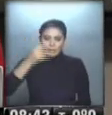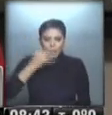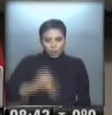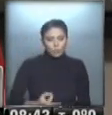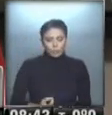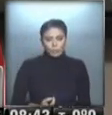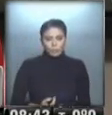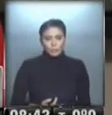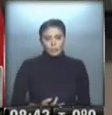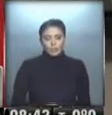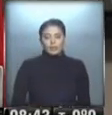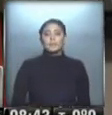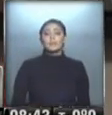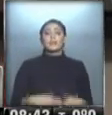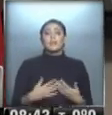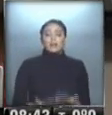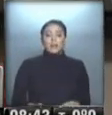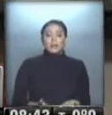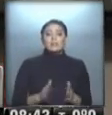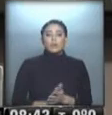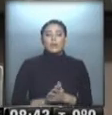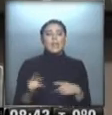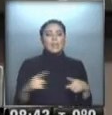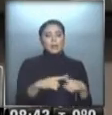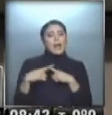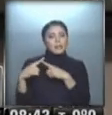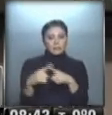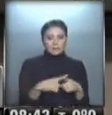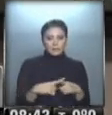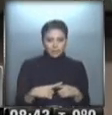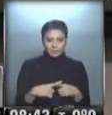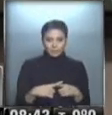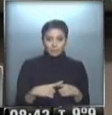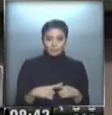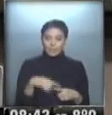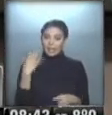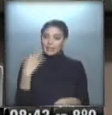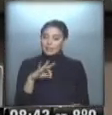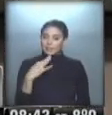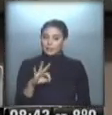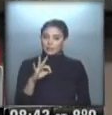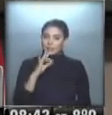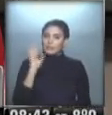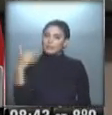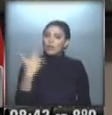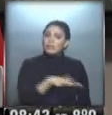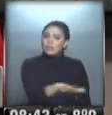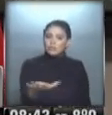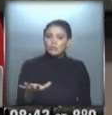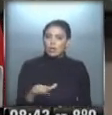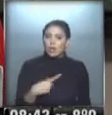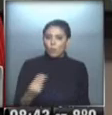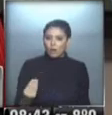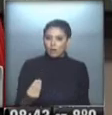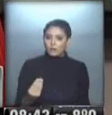y se cumplan efectivamente y el debate que desde ella debe darse el conjunto de la sociedad es que